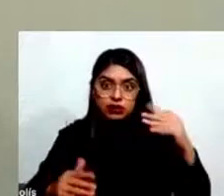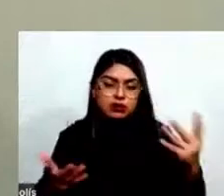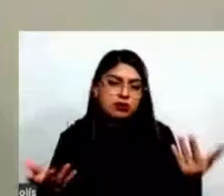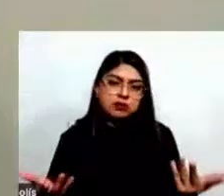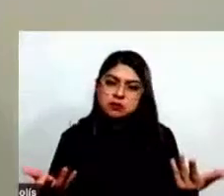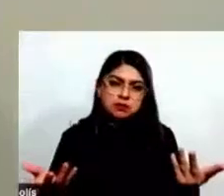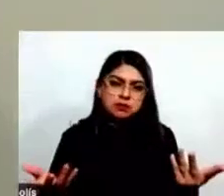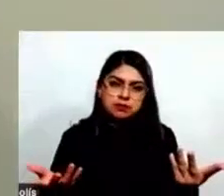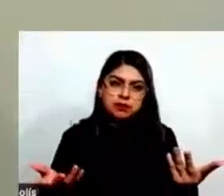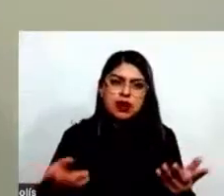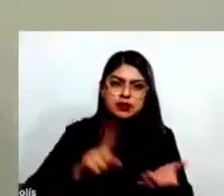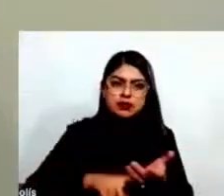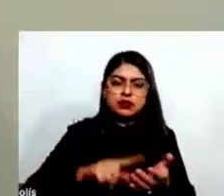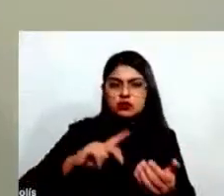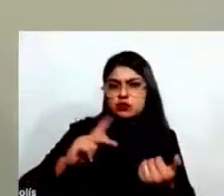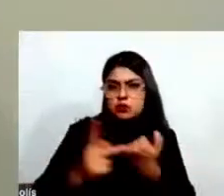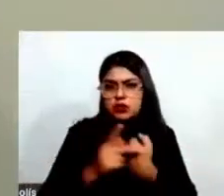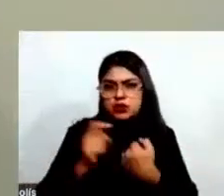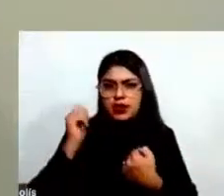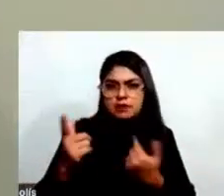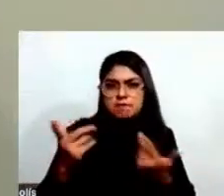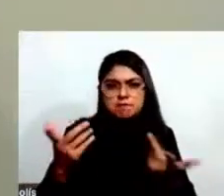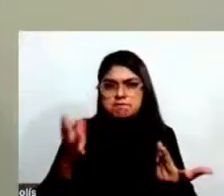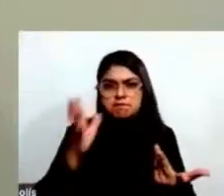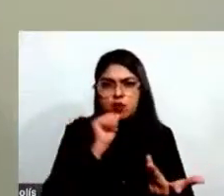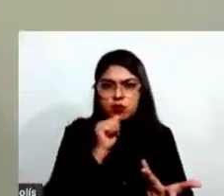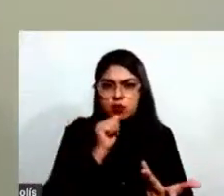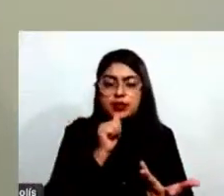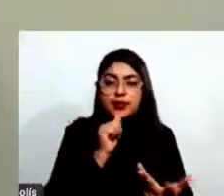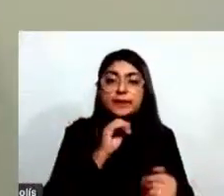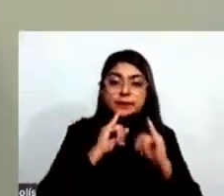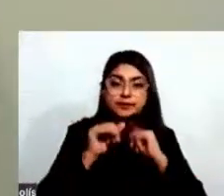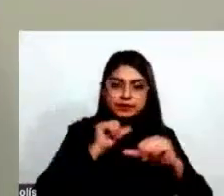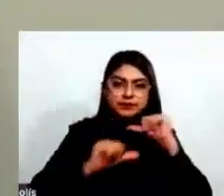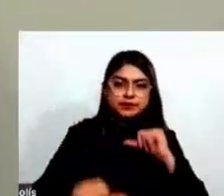determinado. Sin embargo, la cuestión reviste más